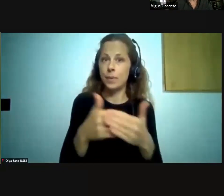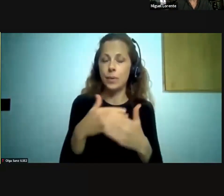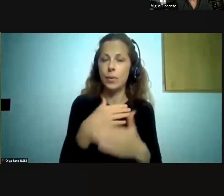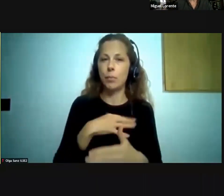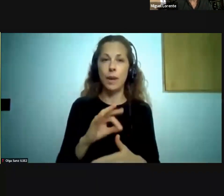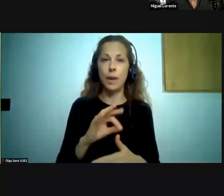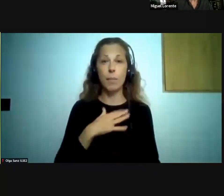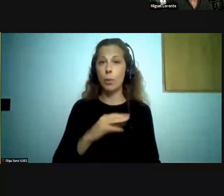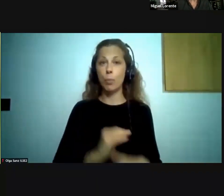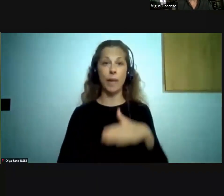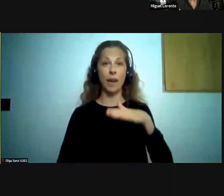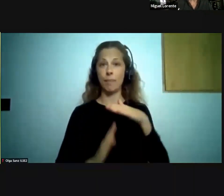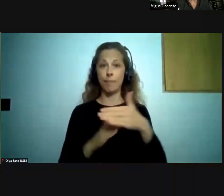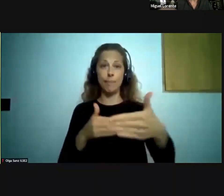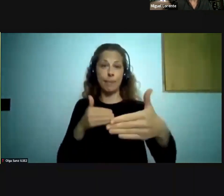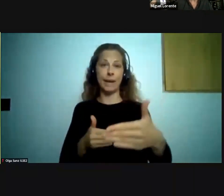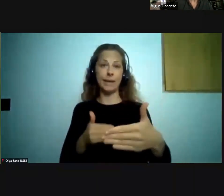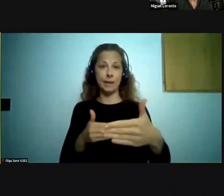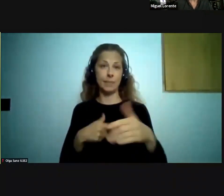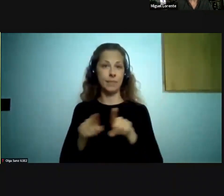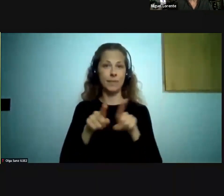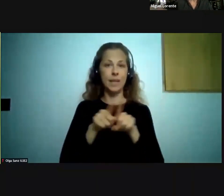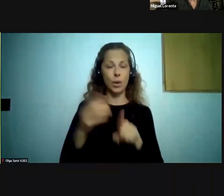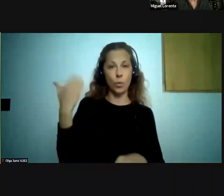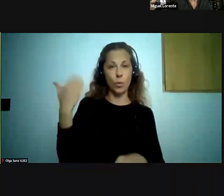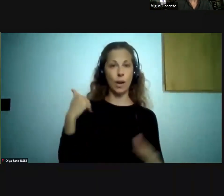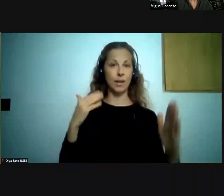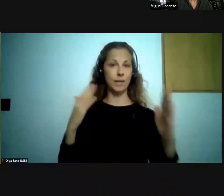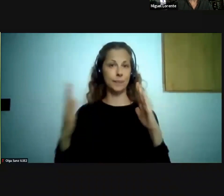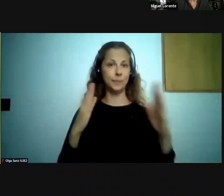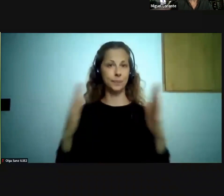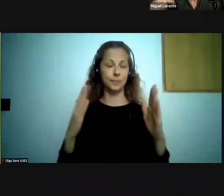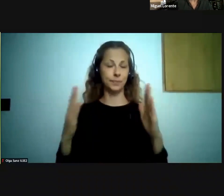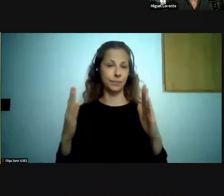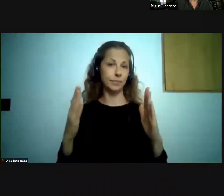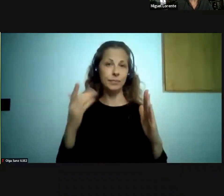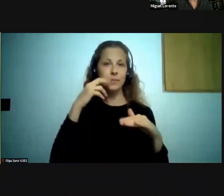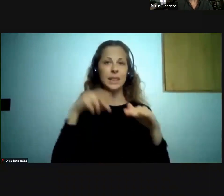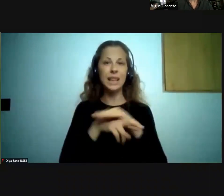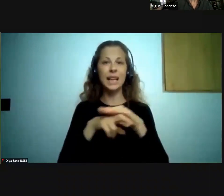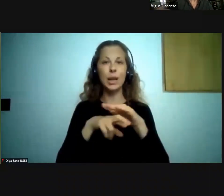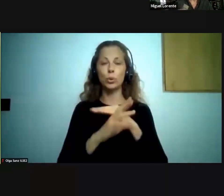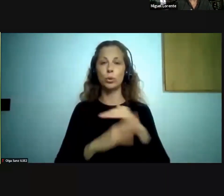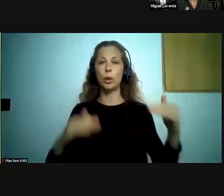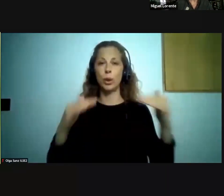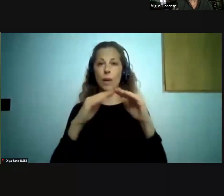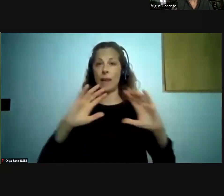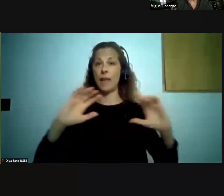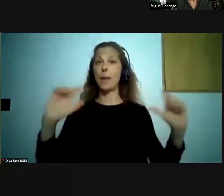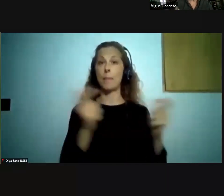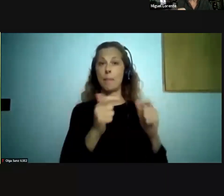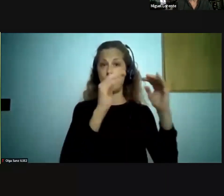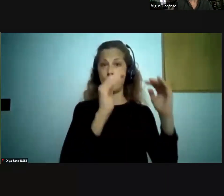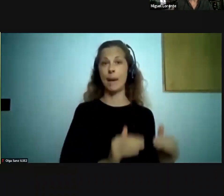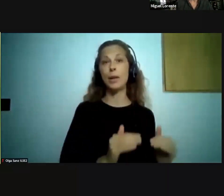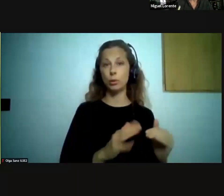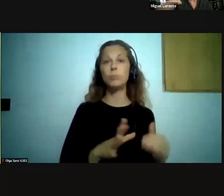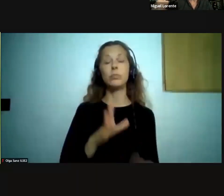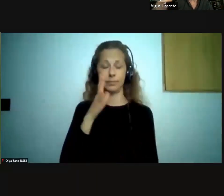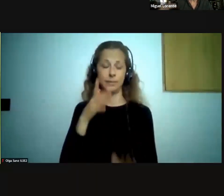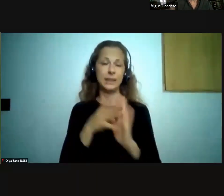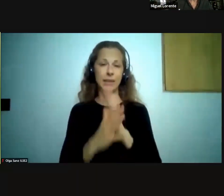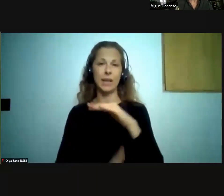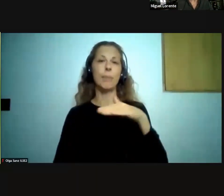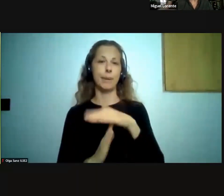como ocurrió políticamente con una disminución de los recursos por igualdad y contra la violencia de género, y como puede volver a ocurrir